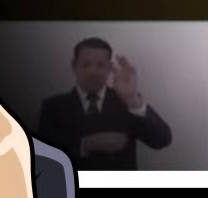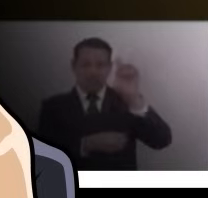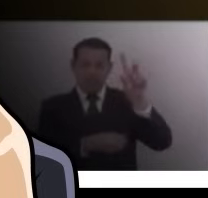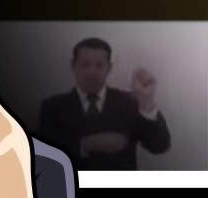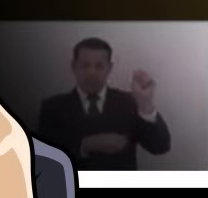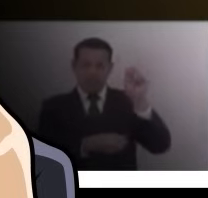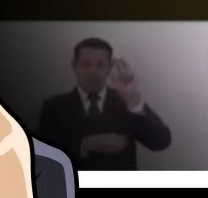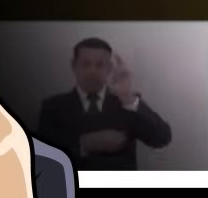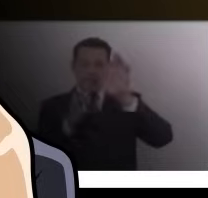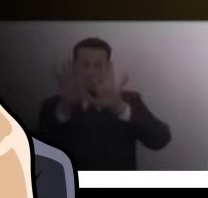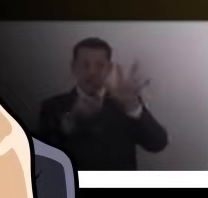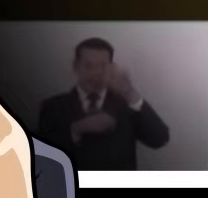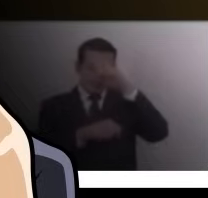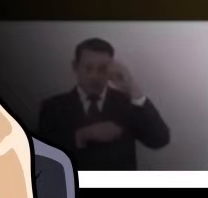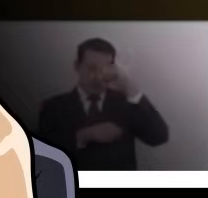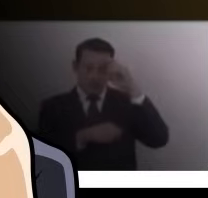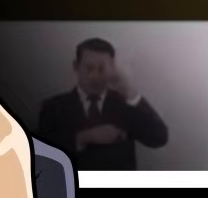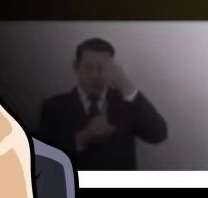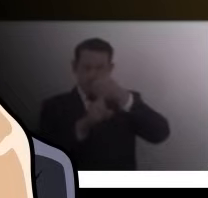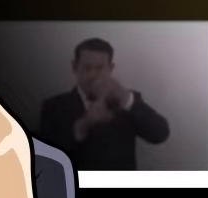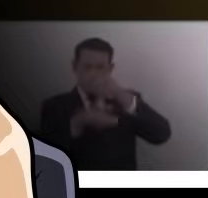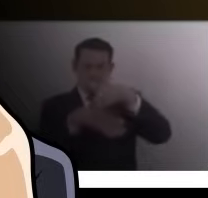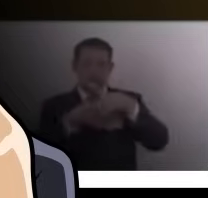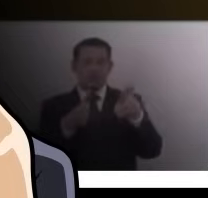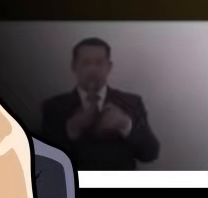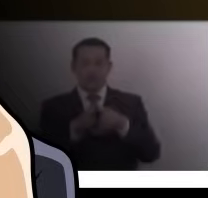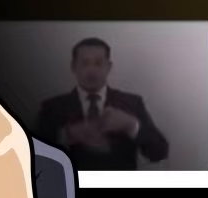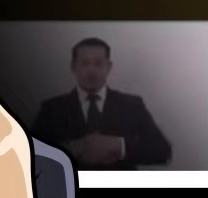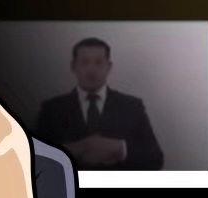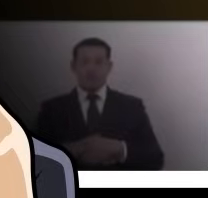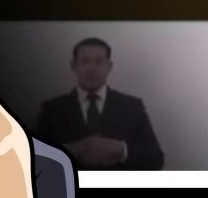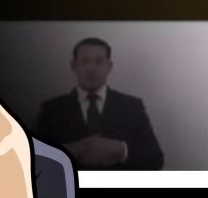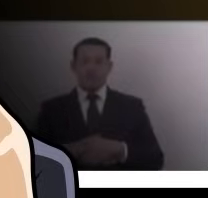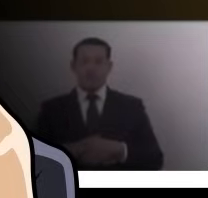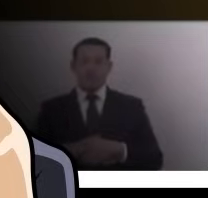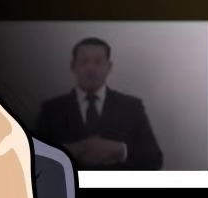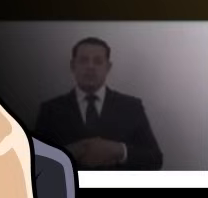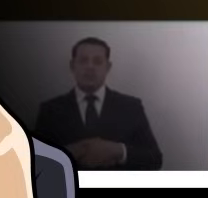FMLN son 13 empleados por diputado.